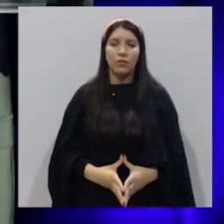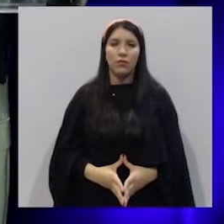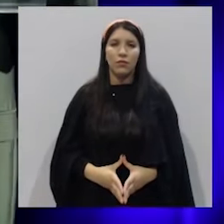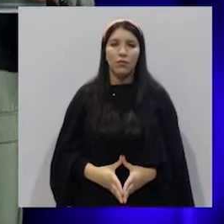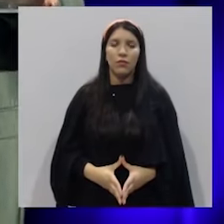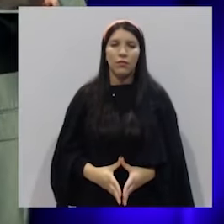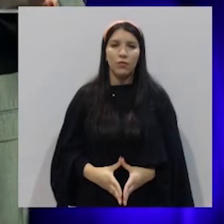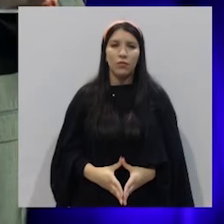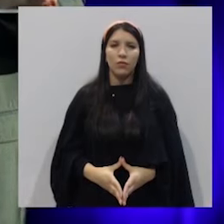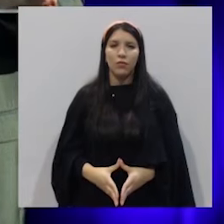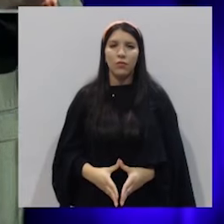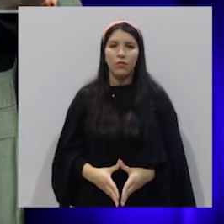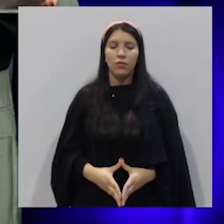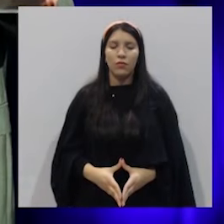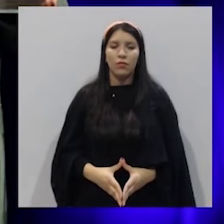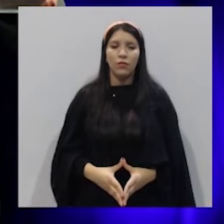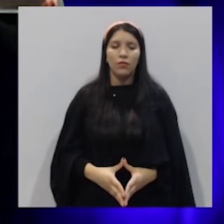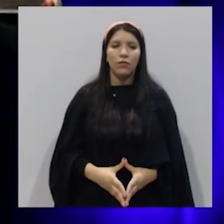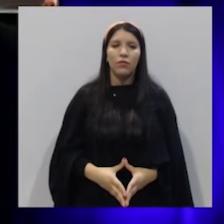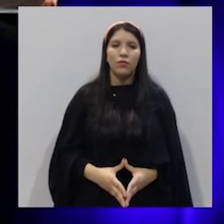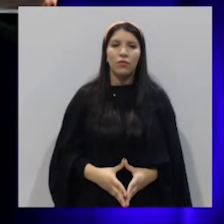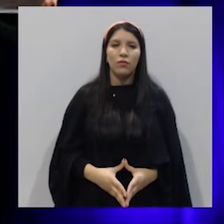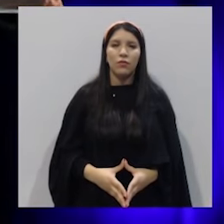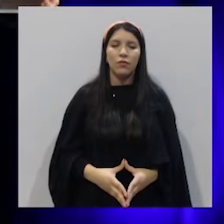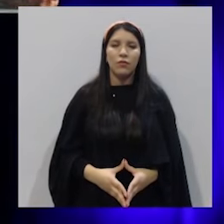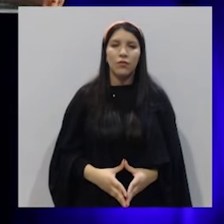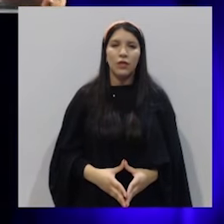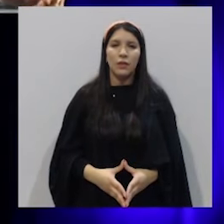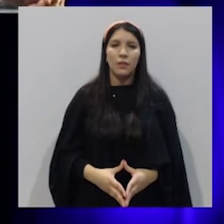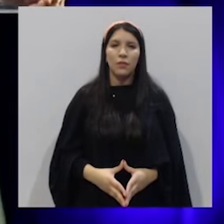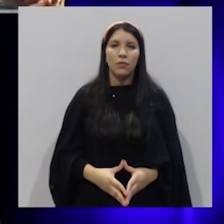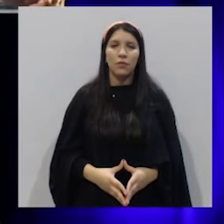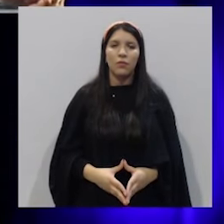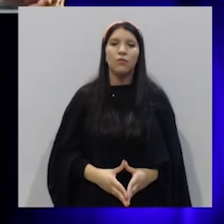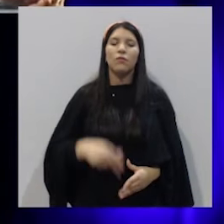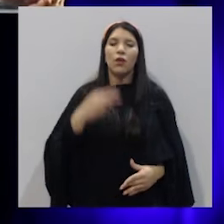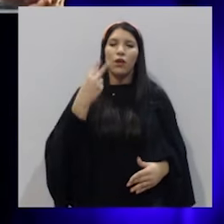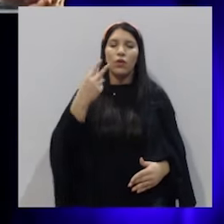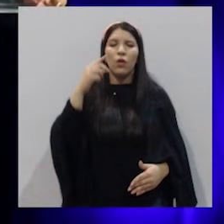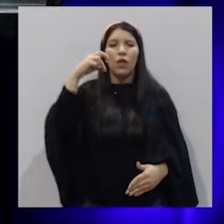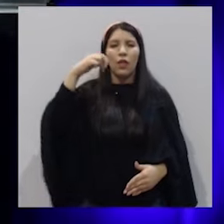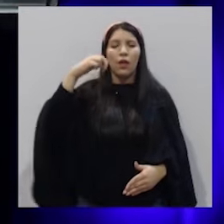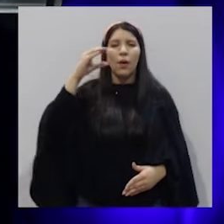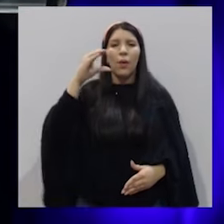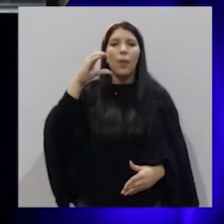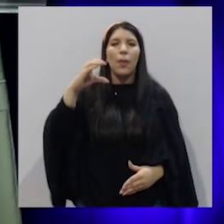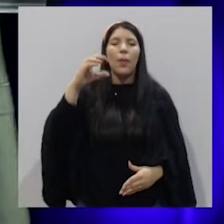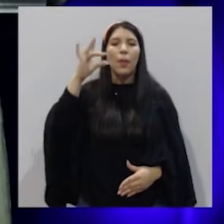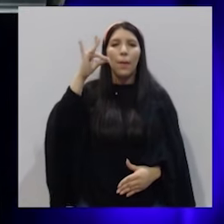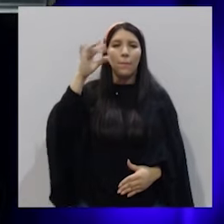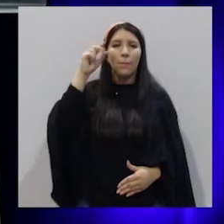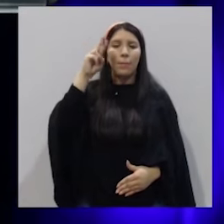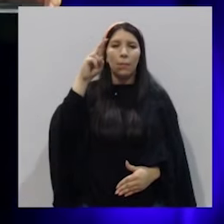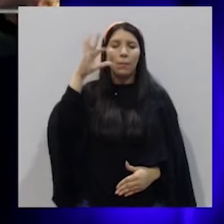queridos hermanos puesto que ya saben esto de antemano manténgase